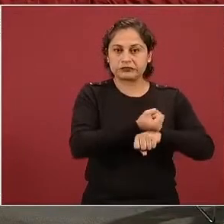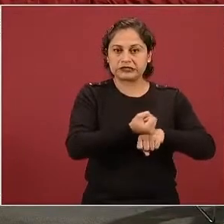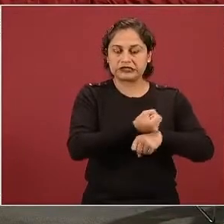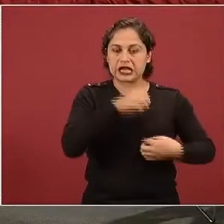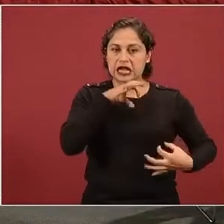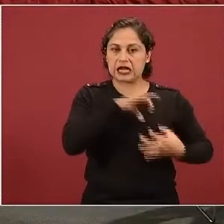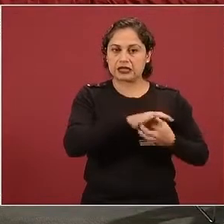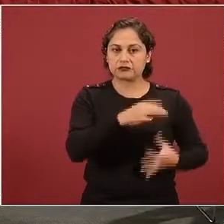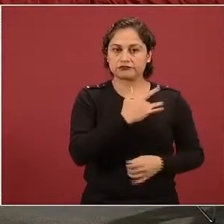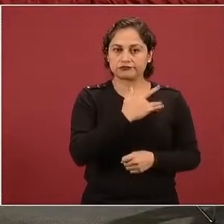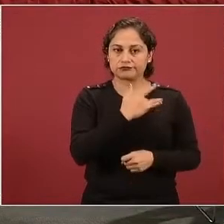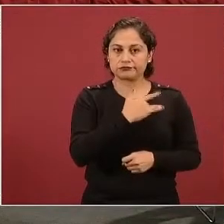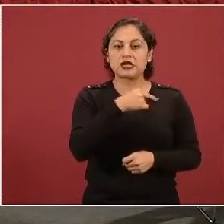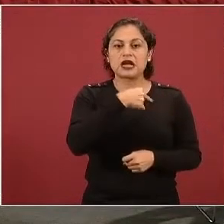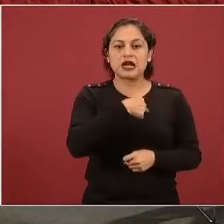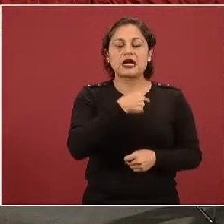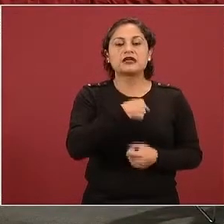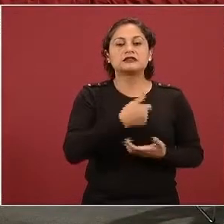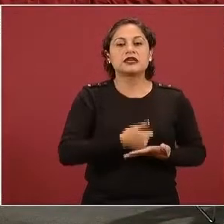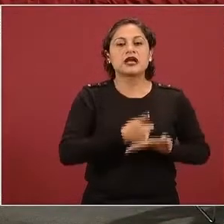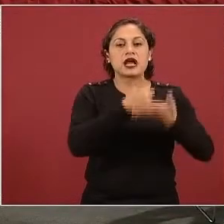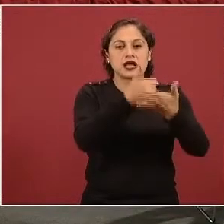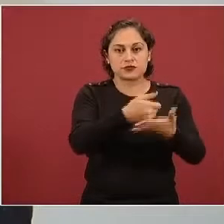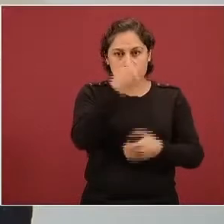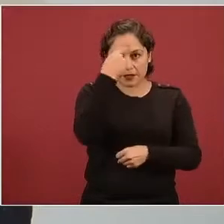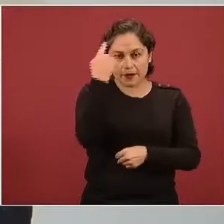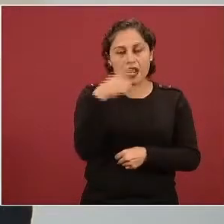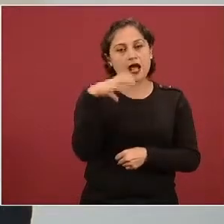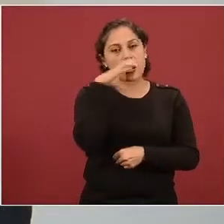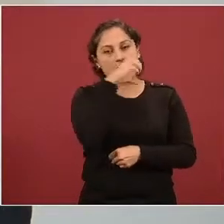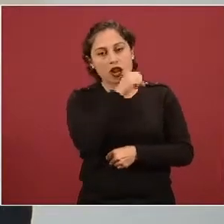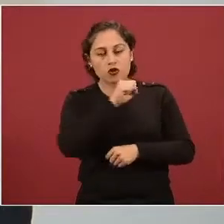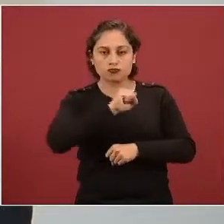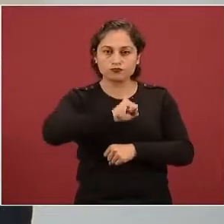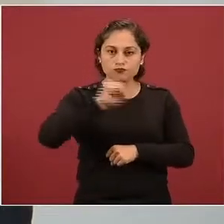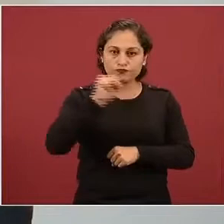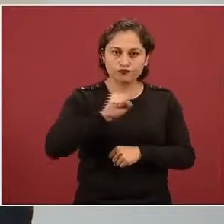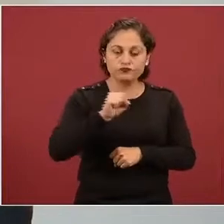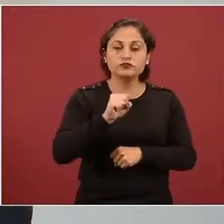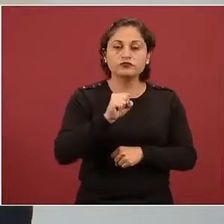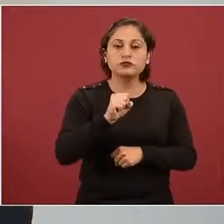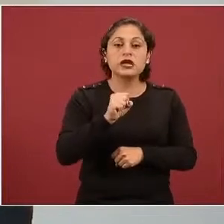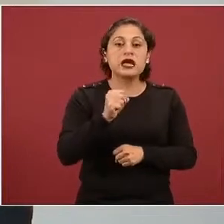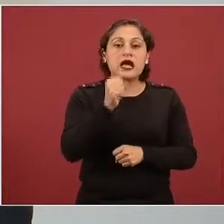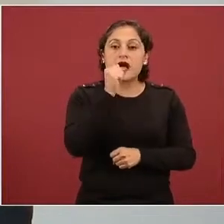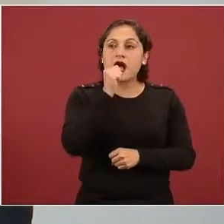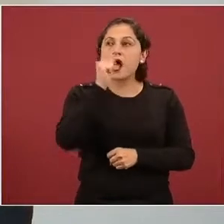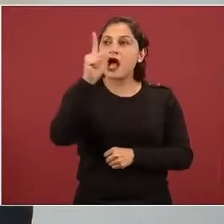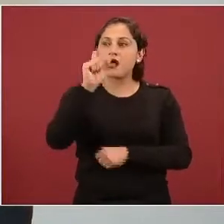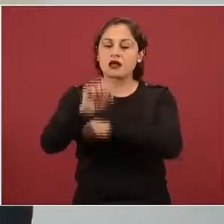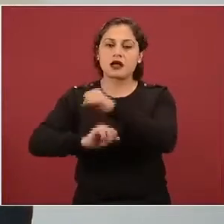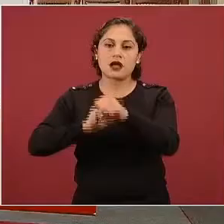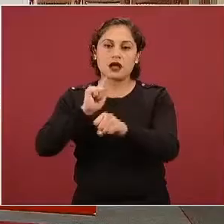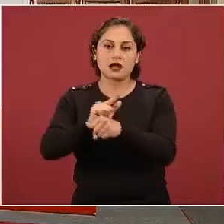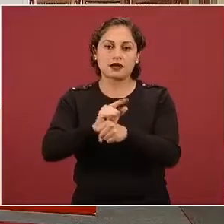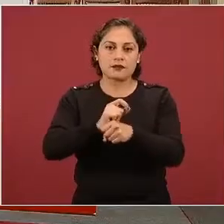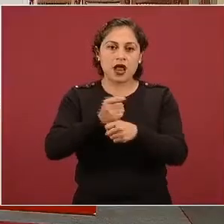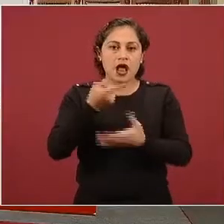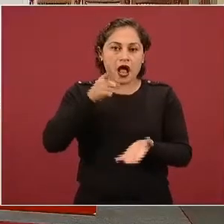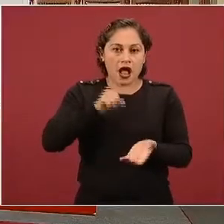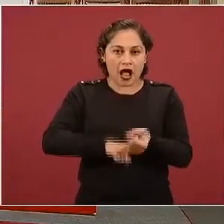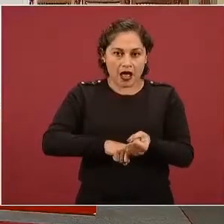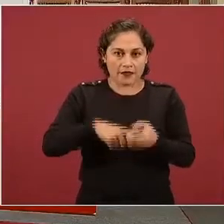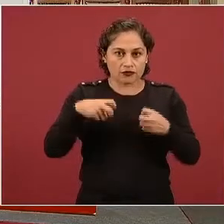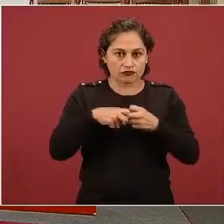presión y el calor en espíritus animales, que a su vez viajarían a través de los nervios.